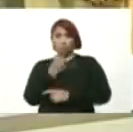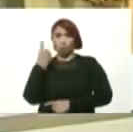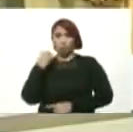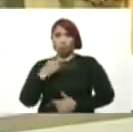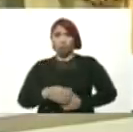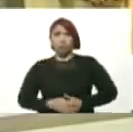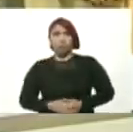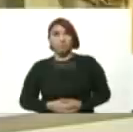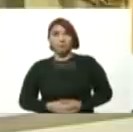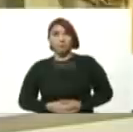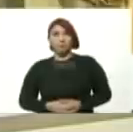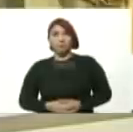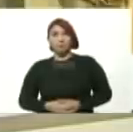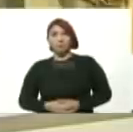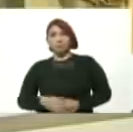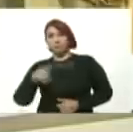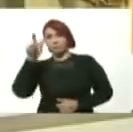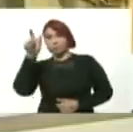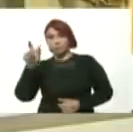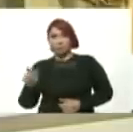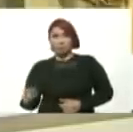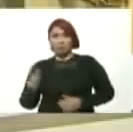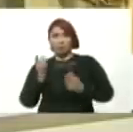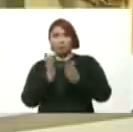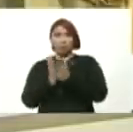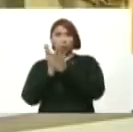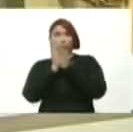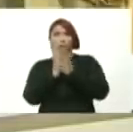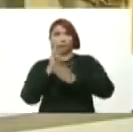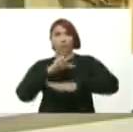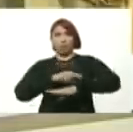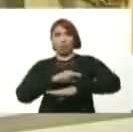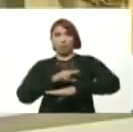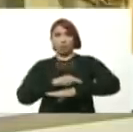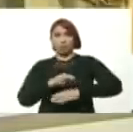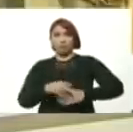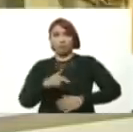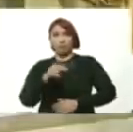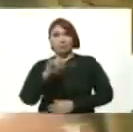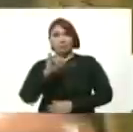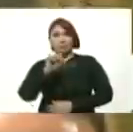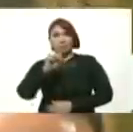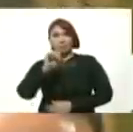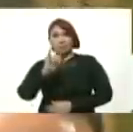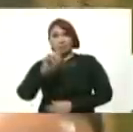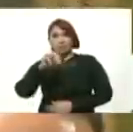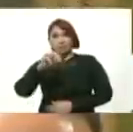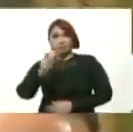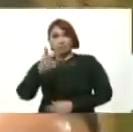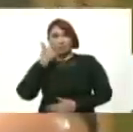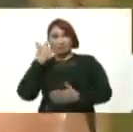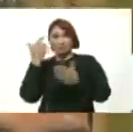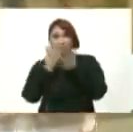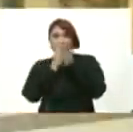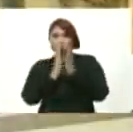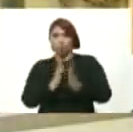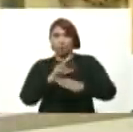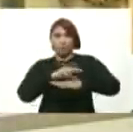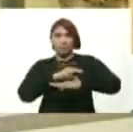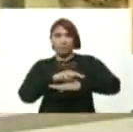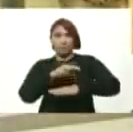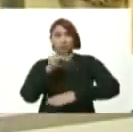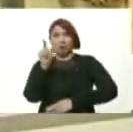innova estudiantes de medicina y sin estudiante a francisco